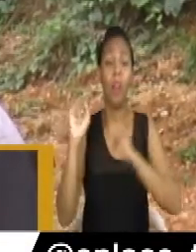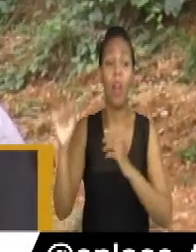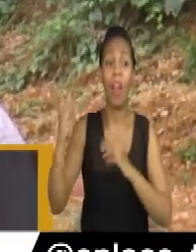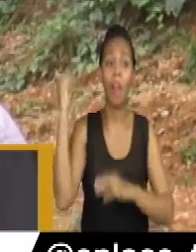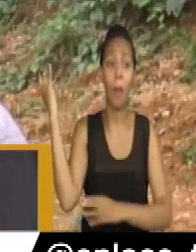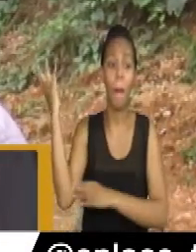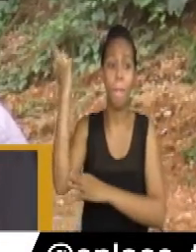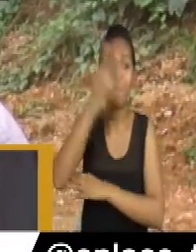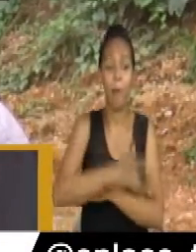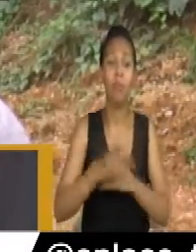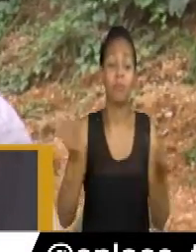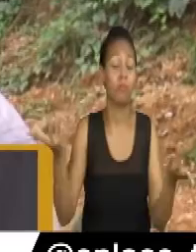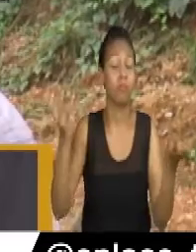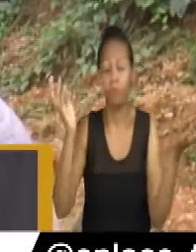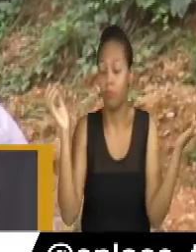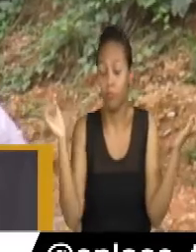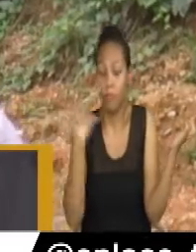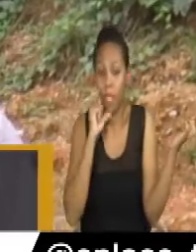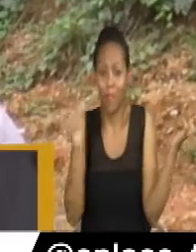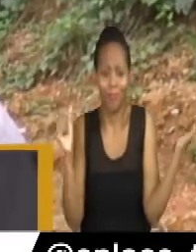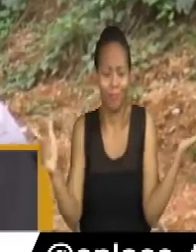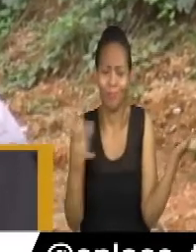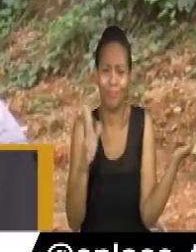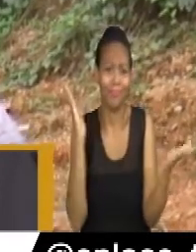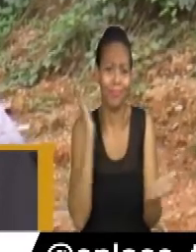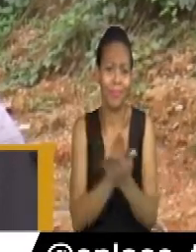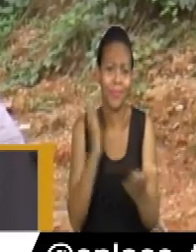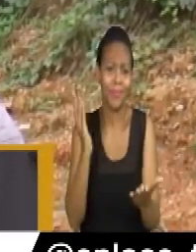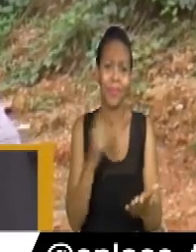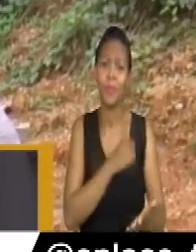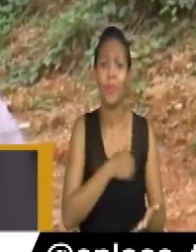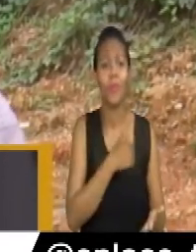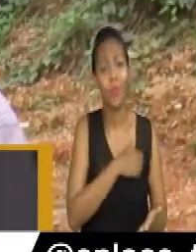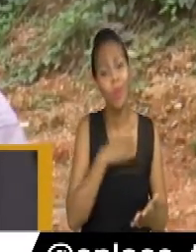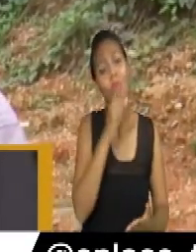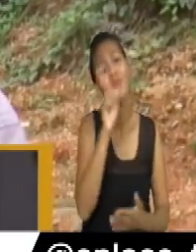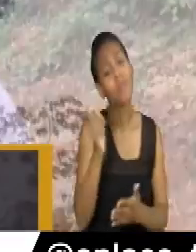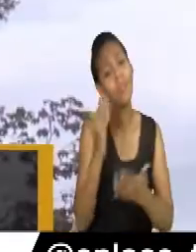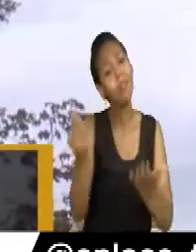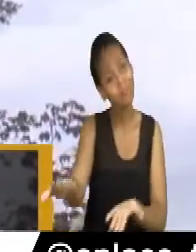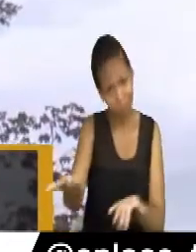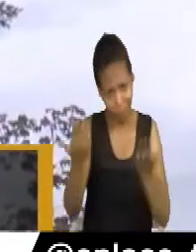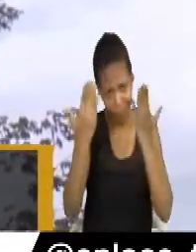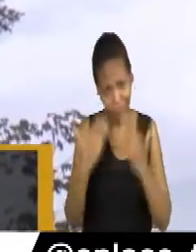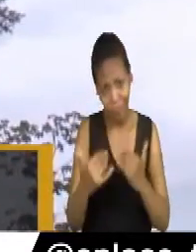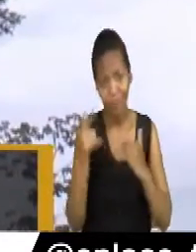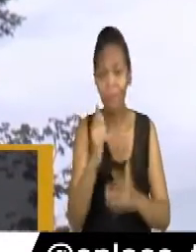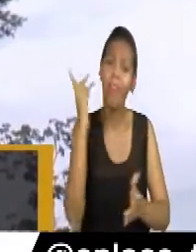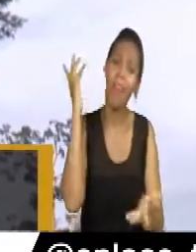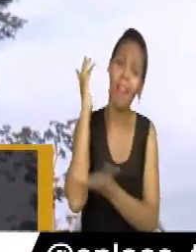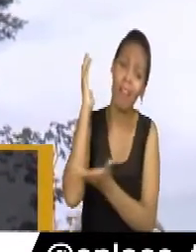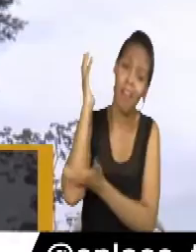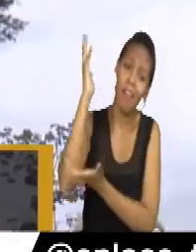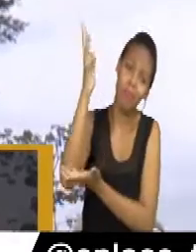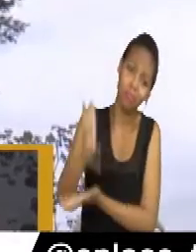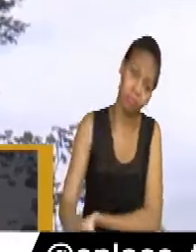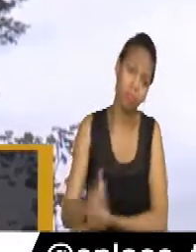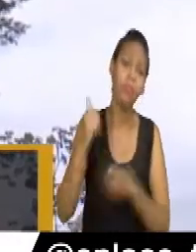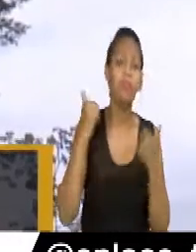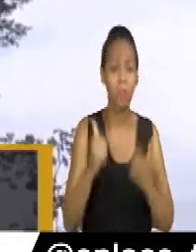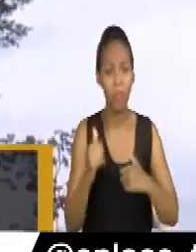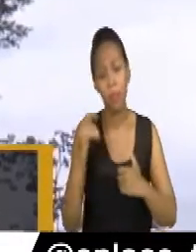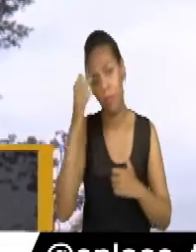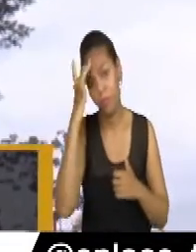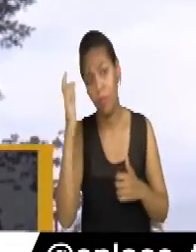le pedimos la colaboración a los entes competentes de que por favor nos pongan manos a este árbol, a ver si nos lo pueden cortar, porque es un peligro para los habitantes de aquí,